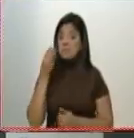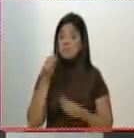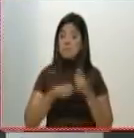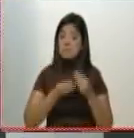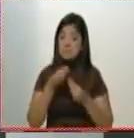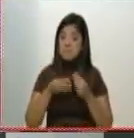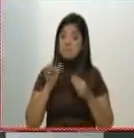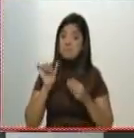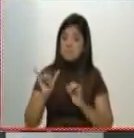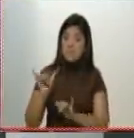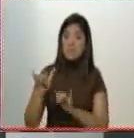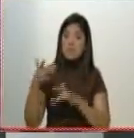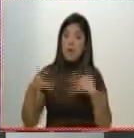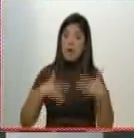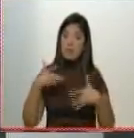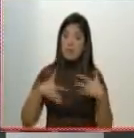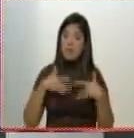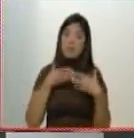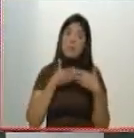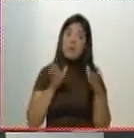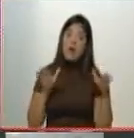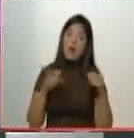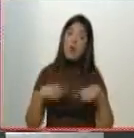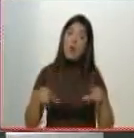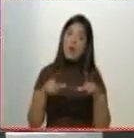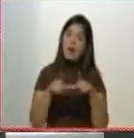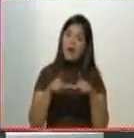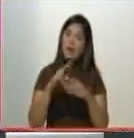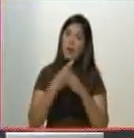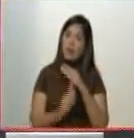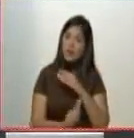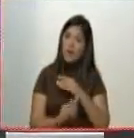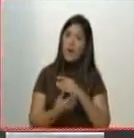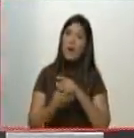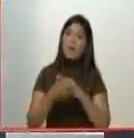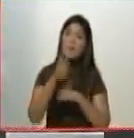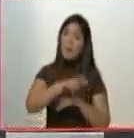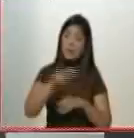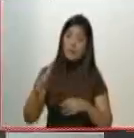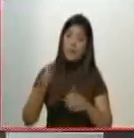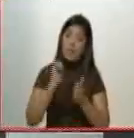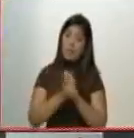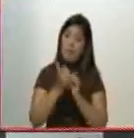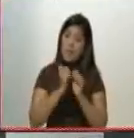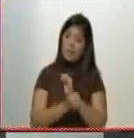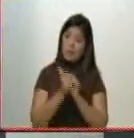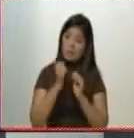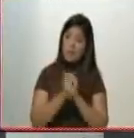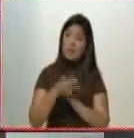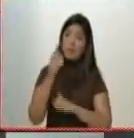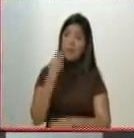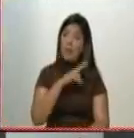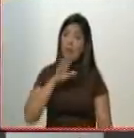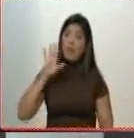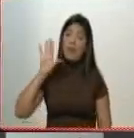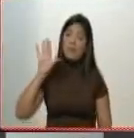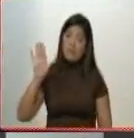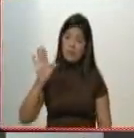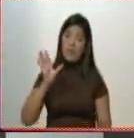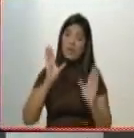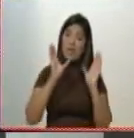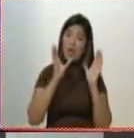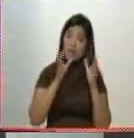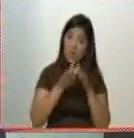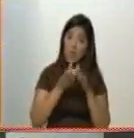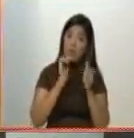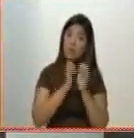en esta misma actividad se inauguren residencias mixtas para atletas y se lleve a cabo la juramentación de estos equipos que van